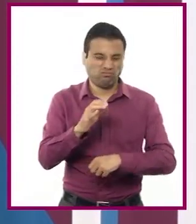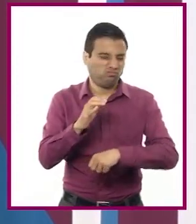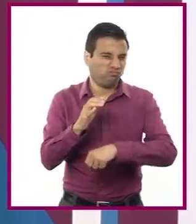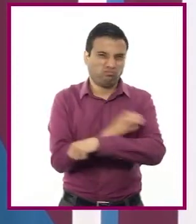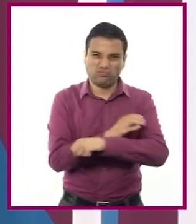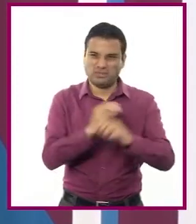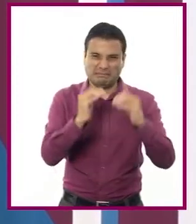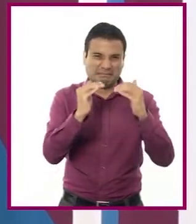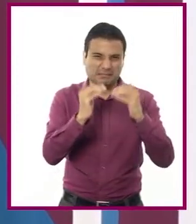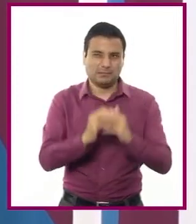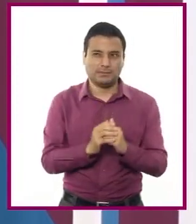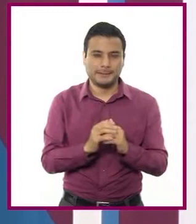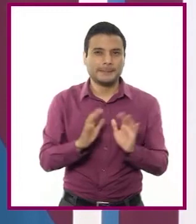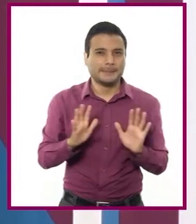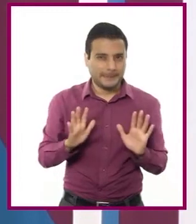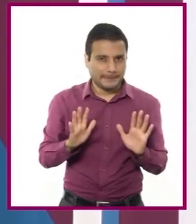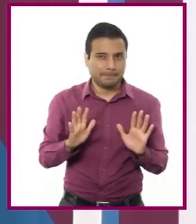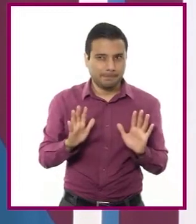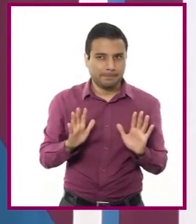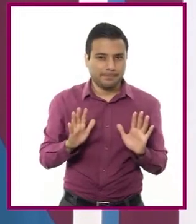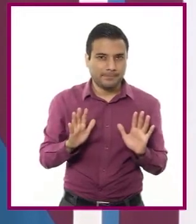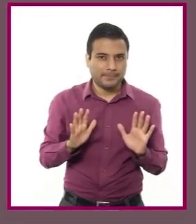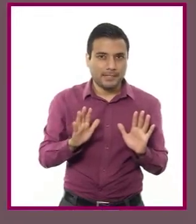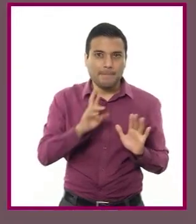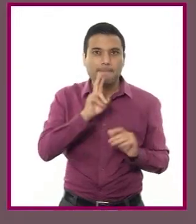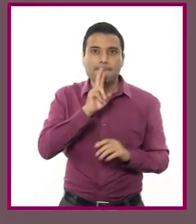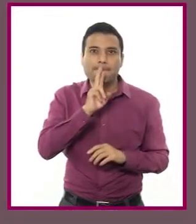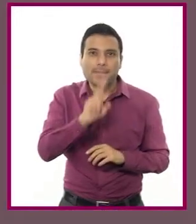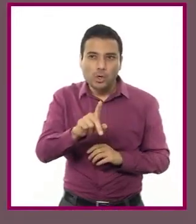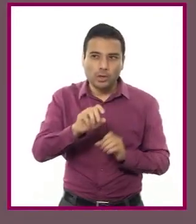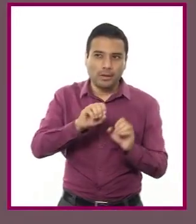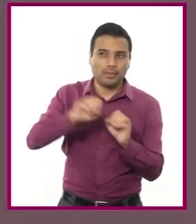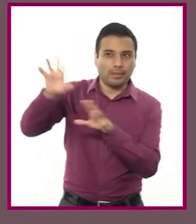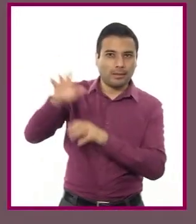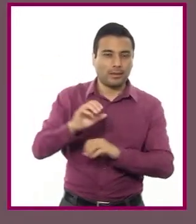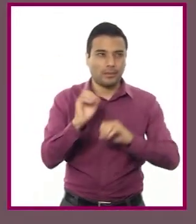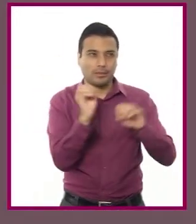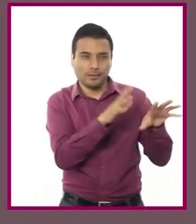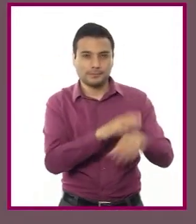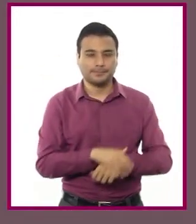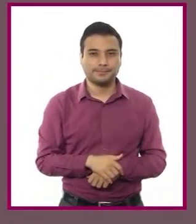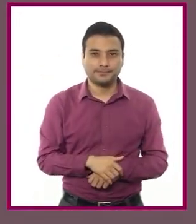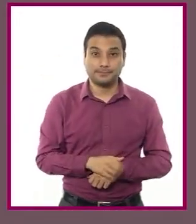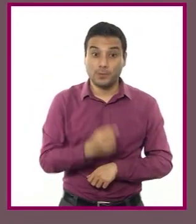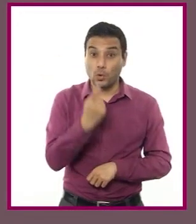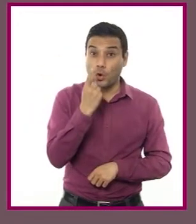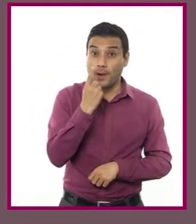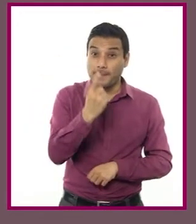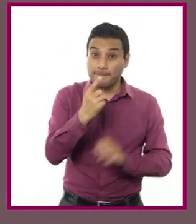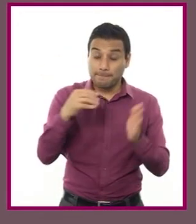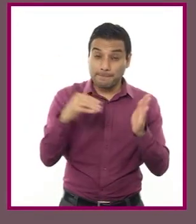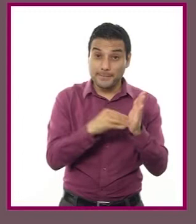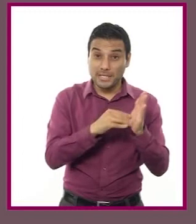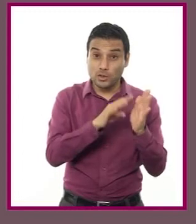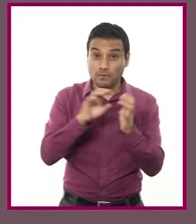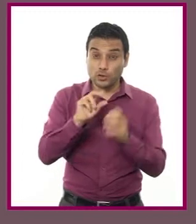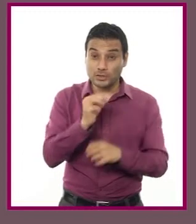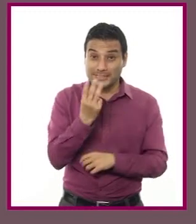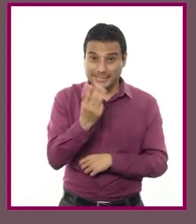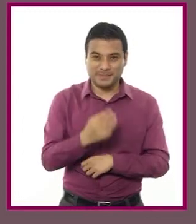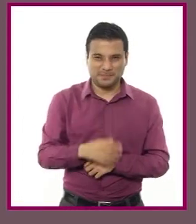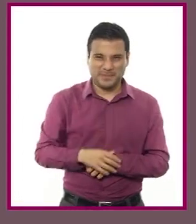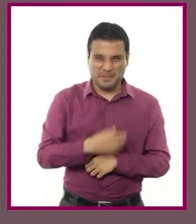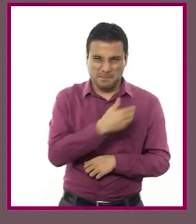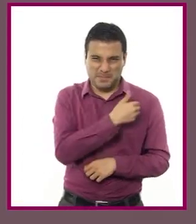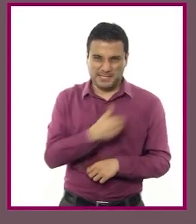una paz garantizada por el miedo a la destrucción. Pero, a partir de 1983, el presidente